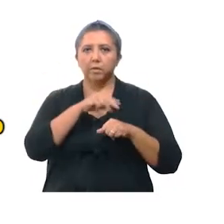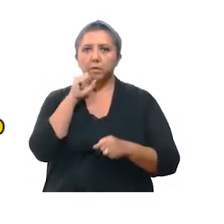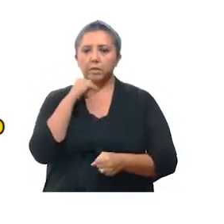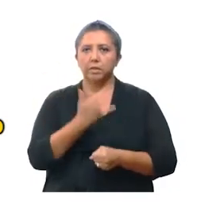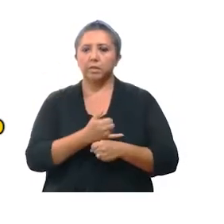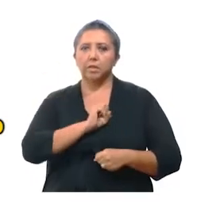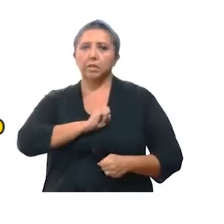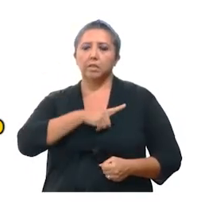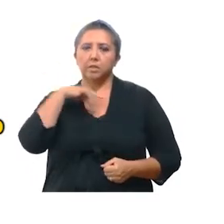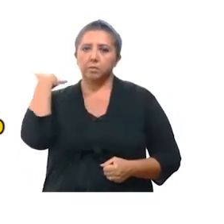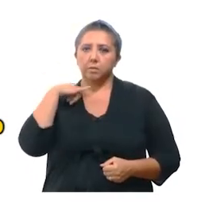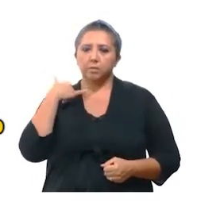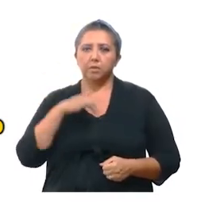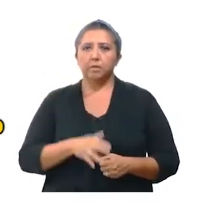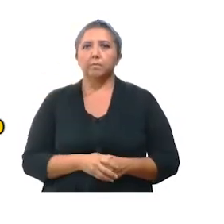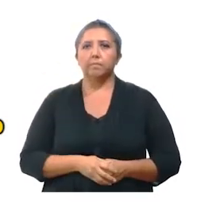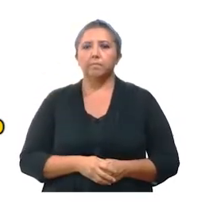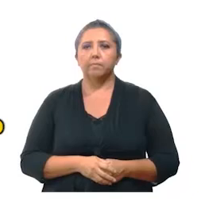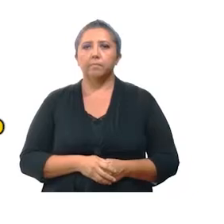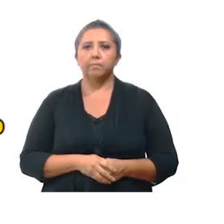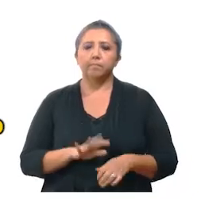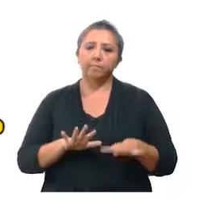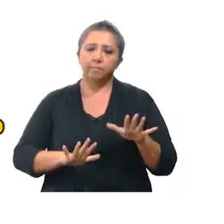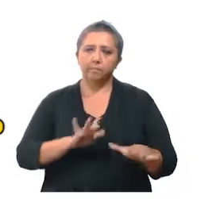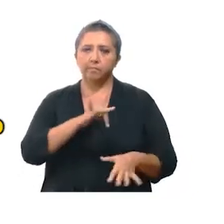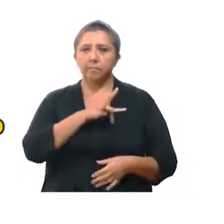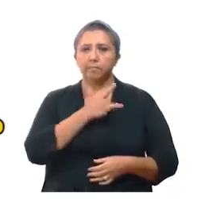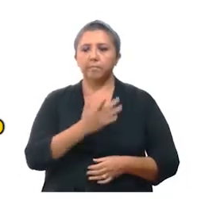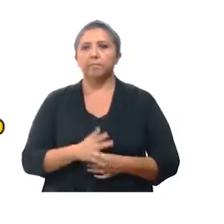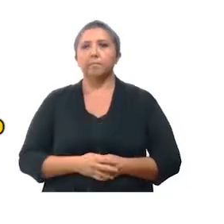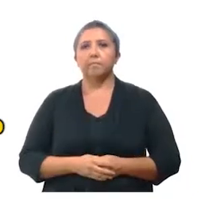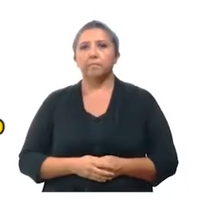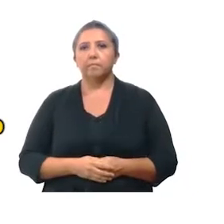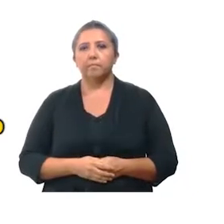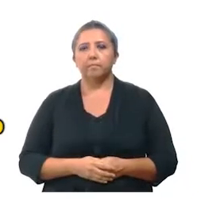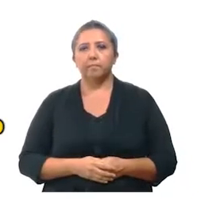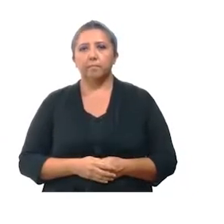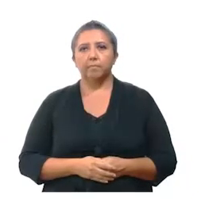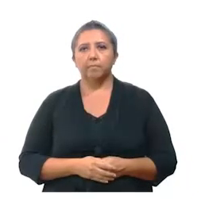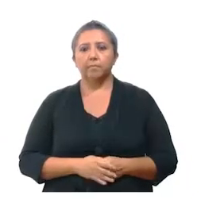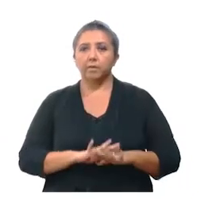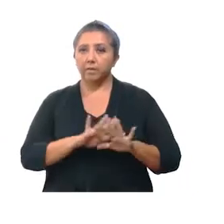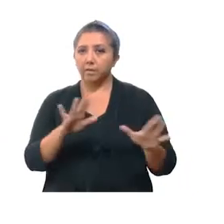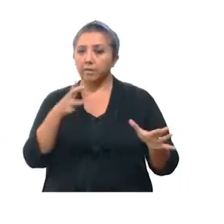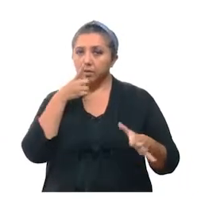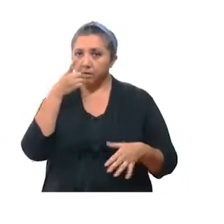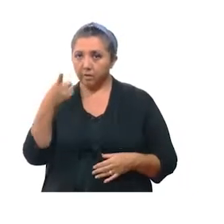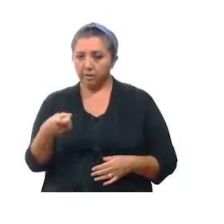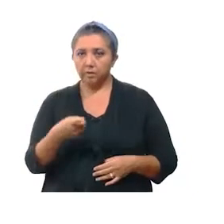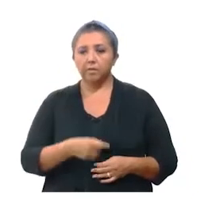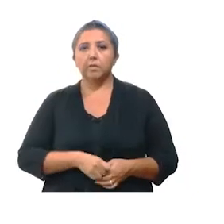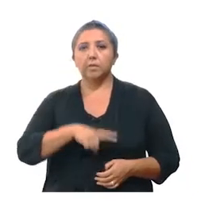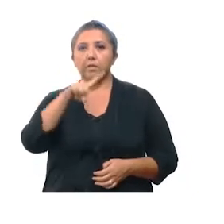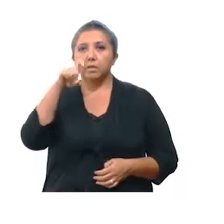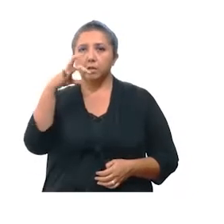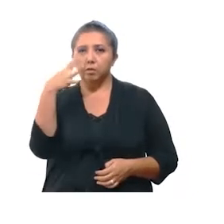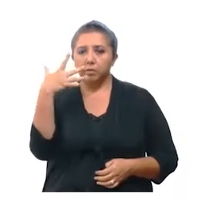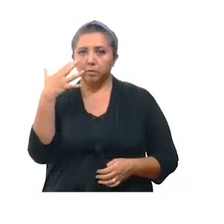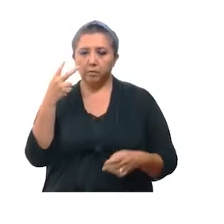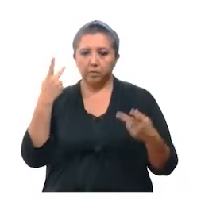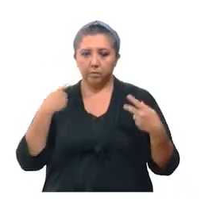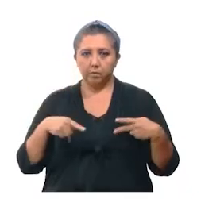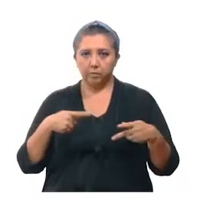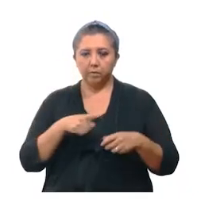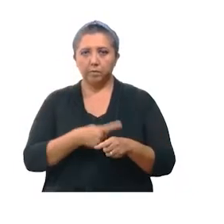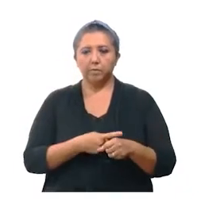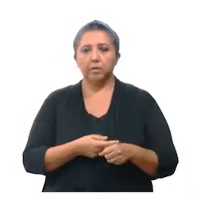personal médico de la Secretaría de Salud de Yucatán. Presentan síntomas leves. Como ya se mencionó, 150 de los